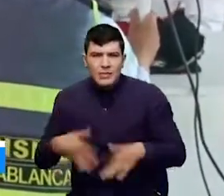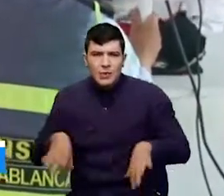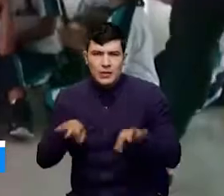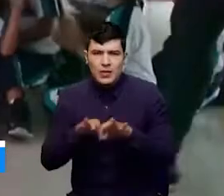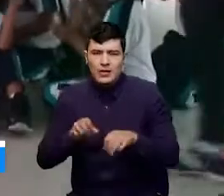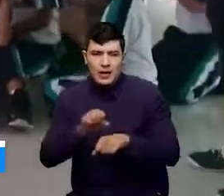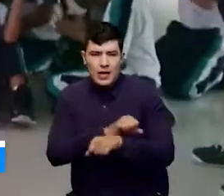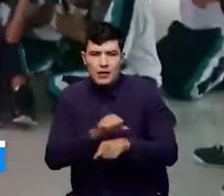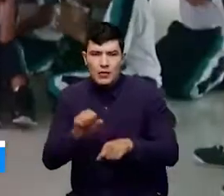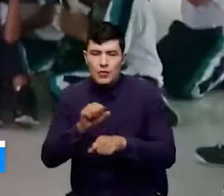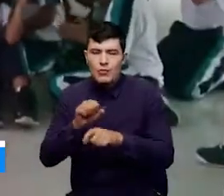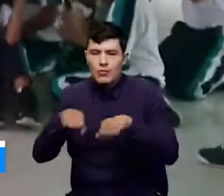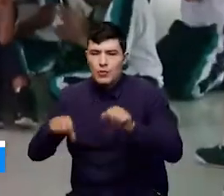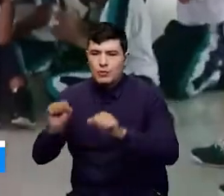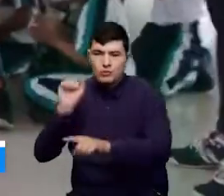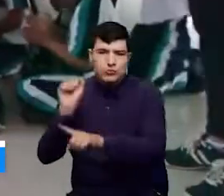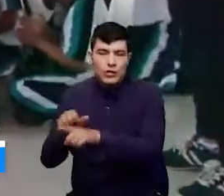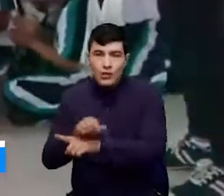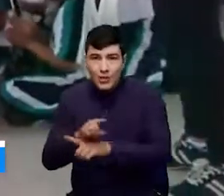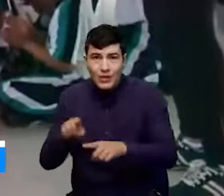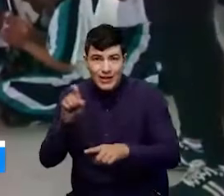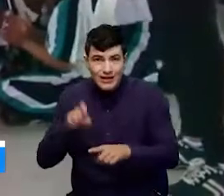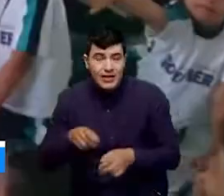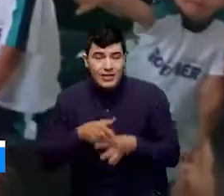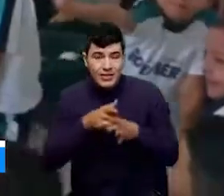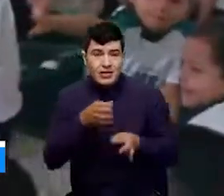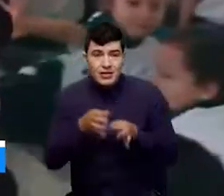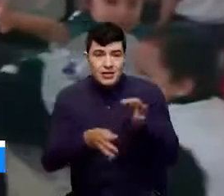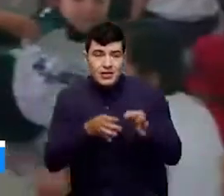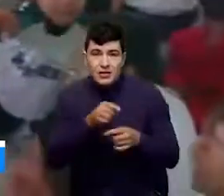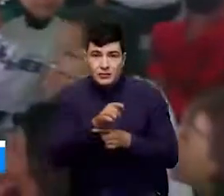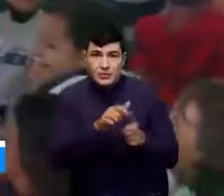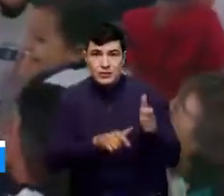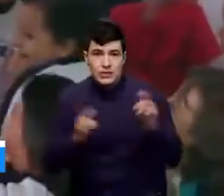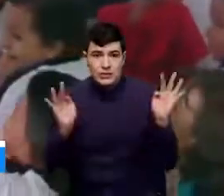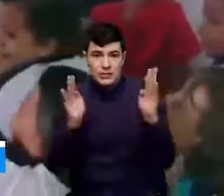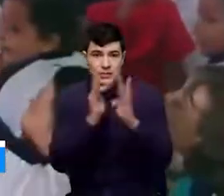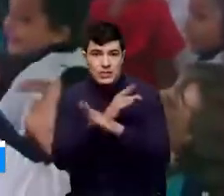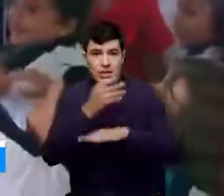cultura vial y orientadores enseñarán a los transeúntes a respetar las señales de tránsito.